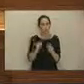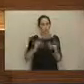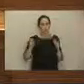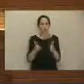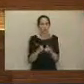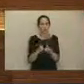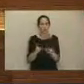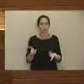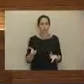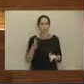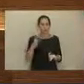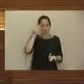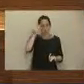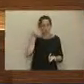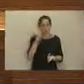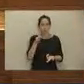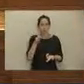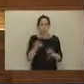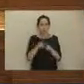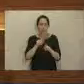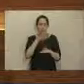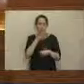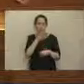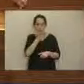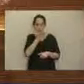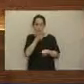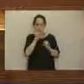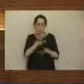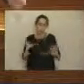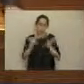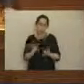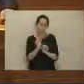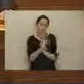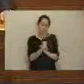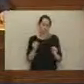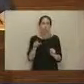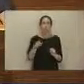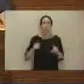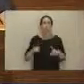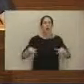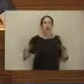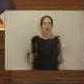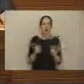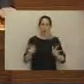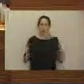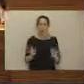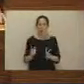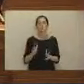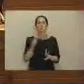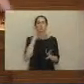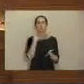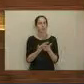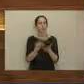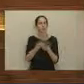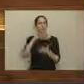puede pensar que eso permaneciese en la clandestinidad sin que se supiese. Y eso empezó a generar alarmas. Eso y otras evidencias, otras